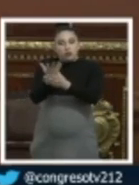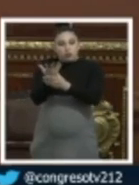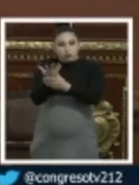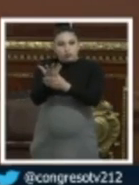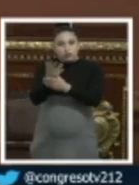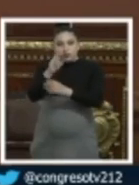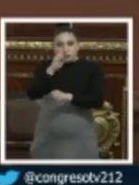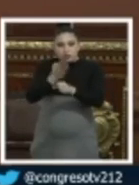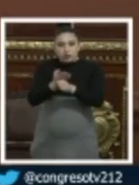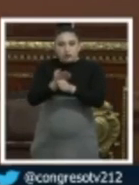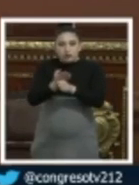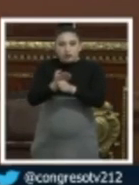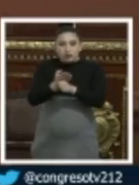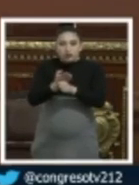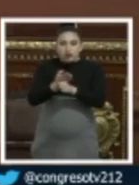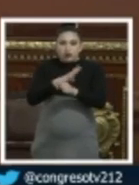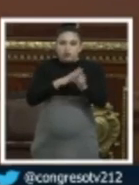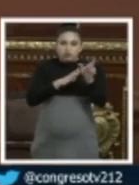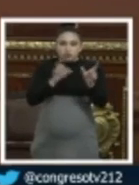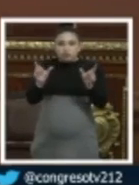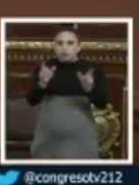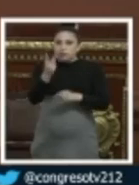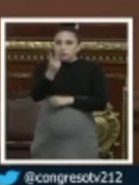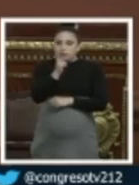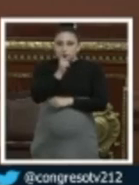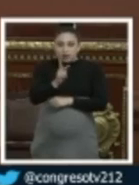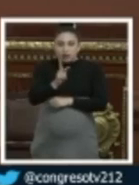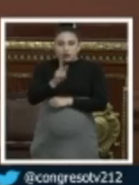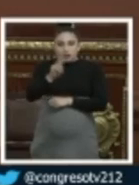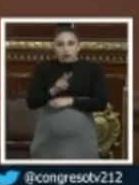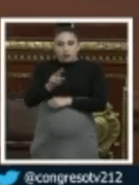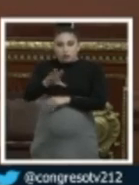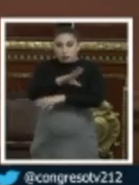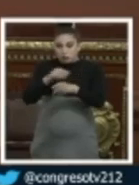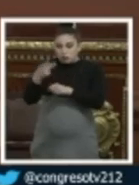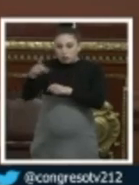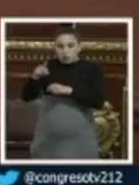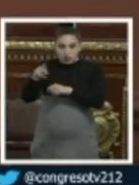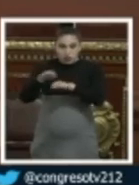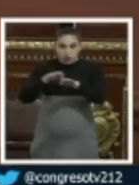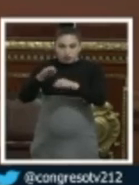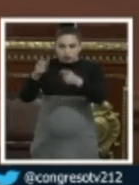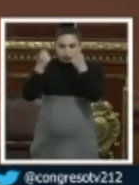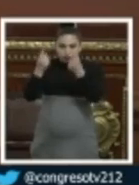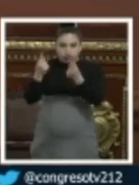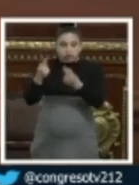determinar 2 palabras. La primera, que ha sido un trabajo sobresaliente, pero la segunda,